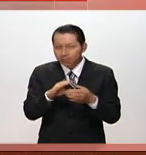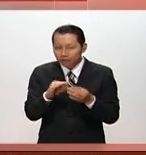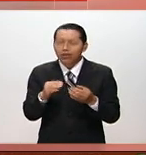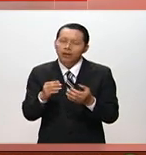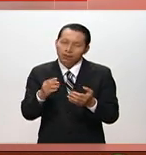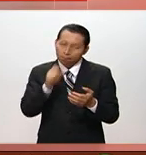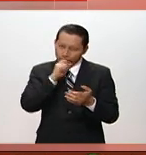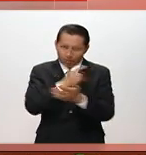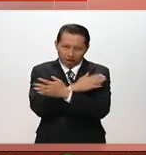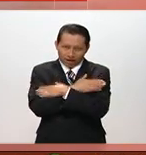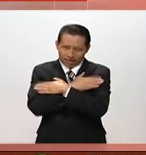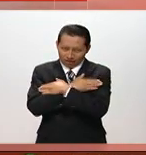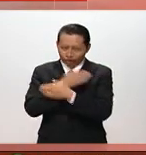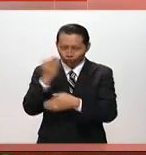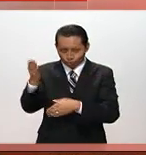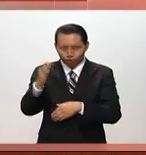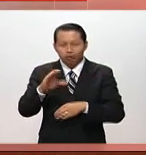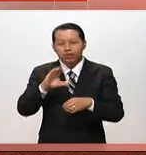un abrazo hasta Chihuahua.